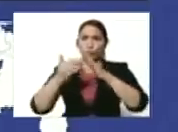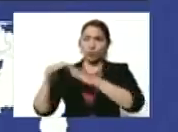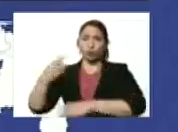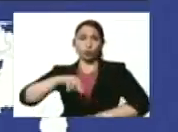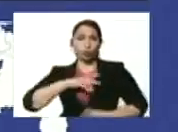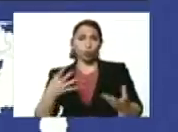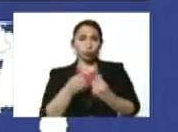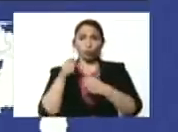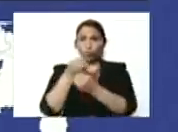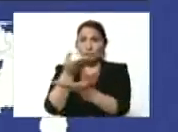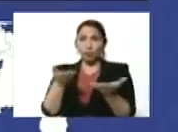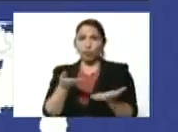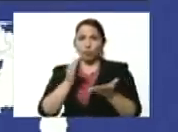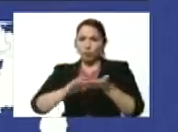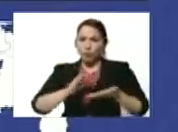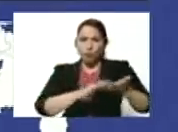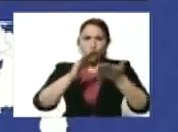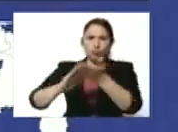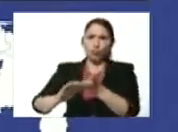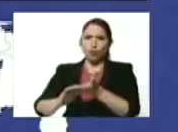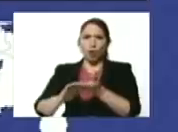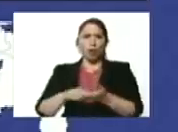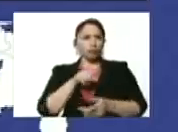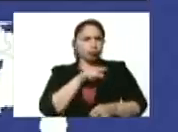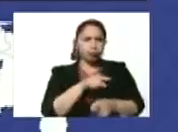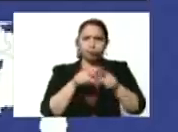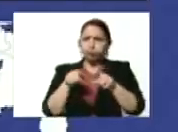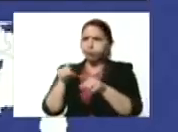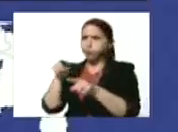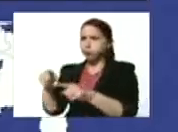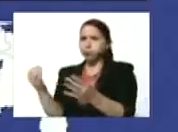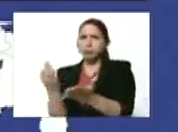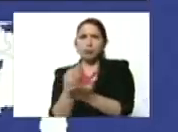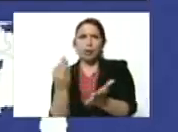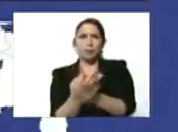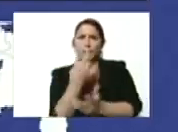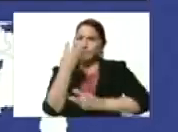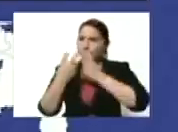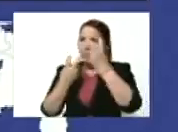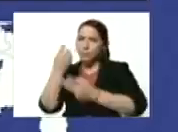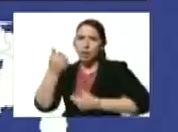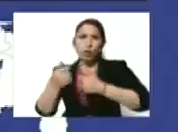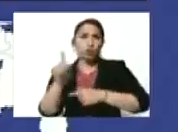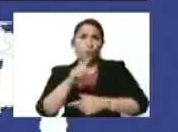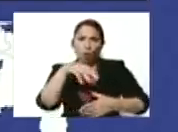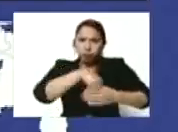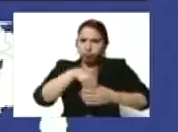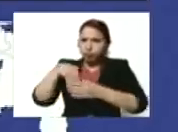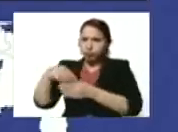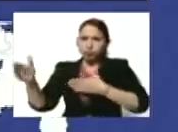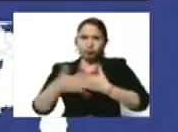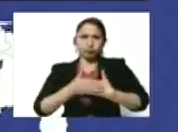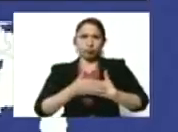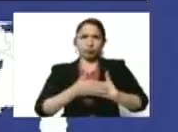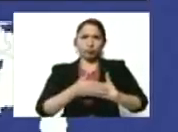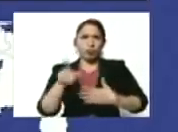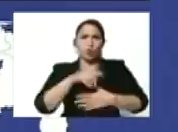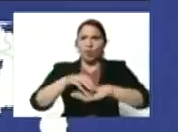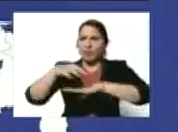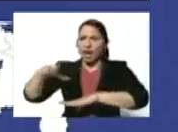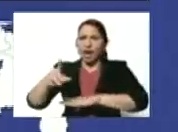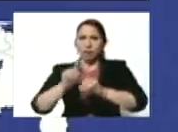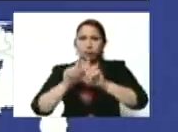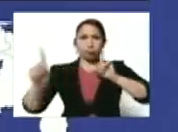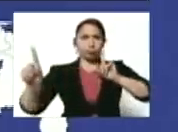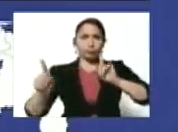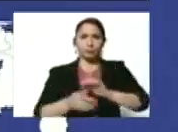ello, resolviendo aquí, siempre aquí y allá, no encerrarse, no dejarse aislar